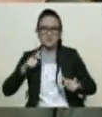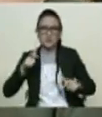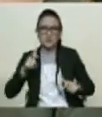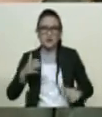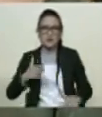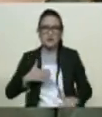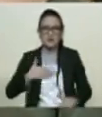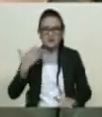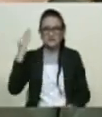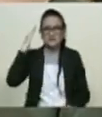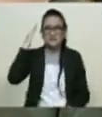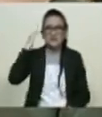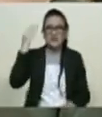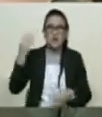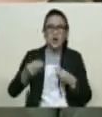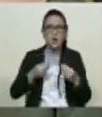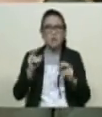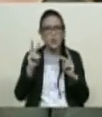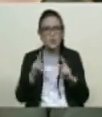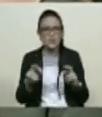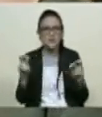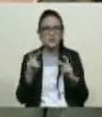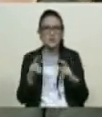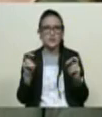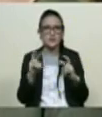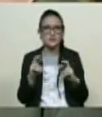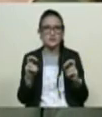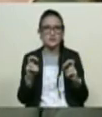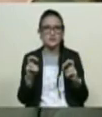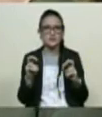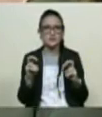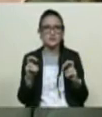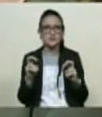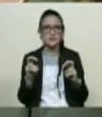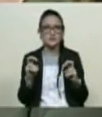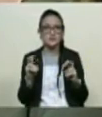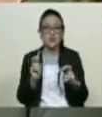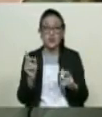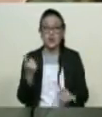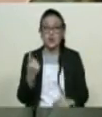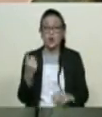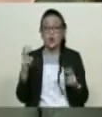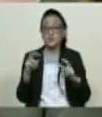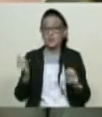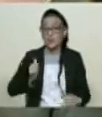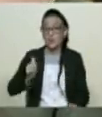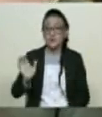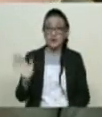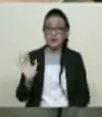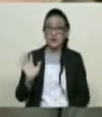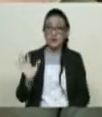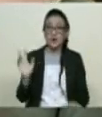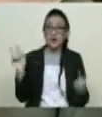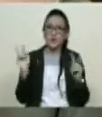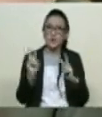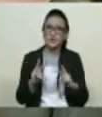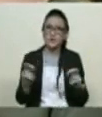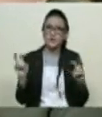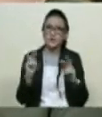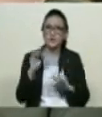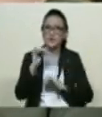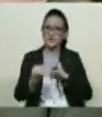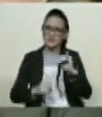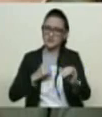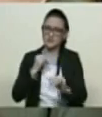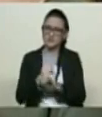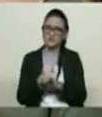Cualquiera que desee saber cómo son esas auditorías y el nivel que tienen, porque no son auditorías cualquiera, son auditorías a nivel